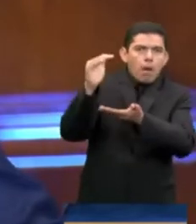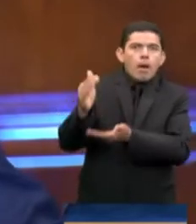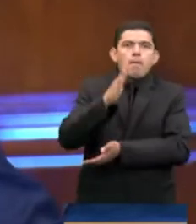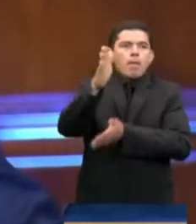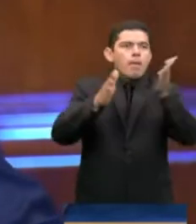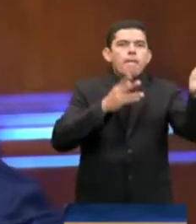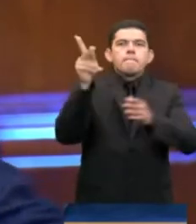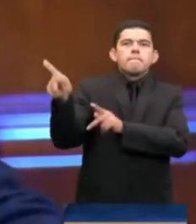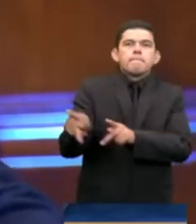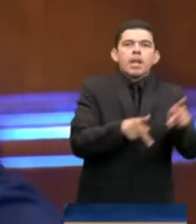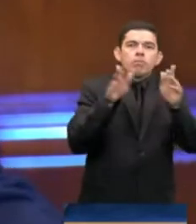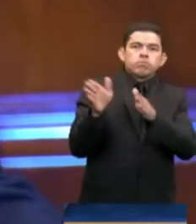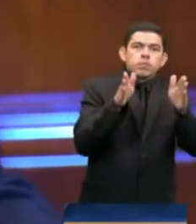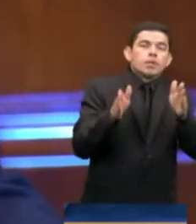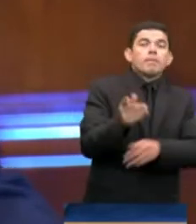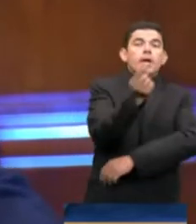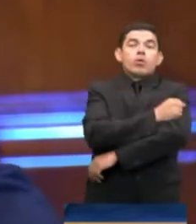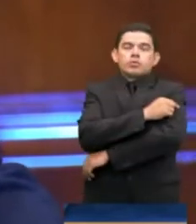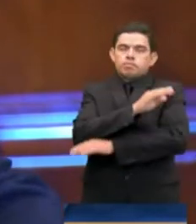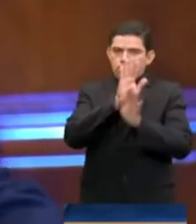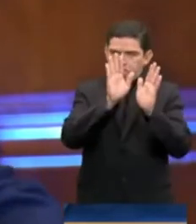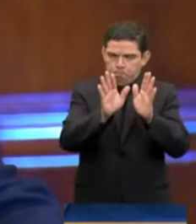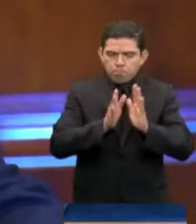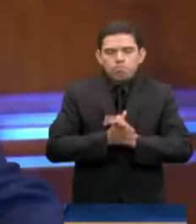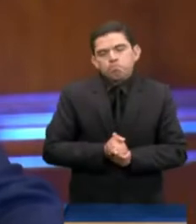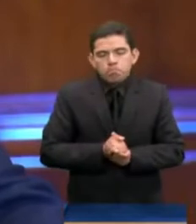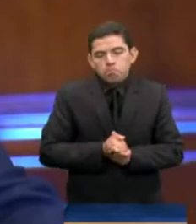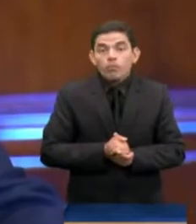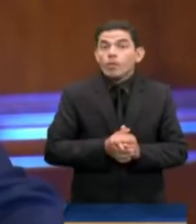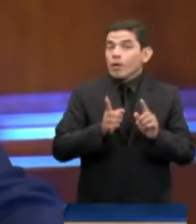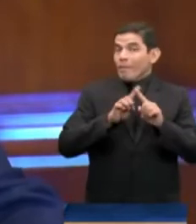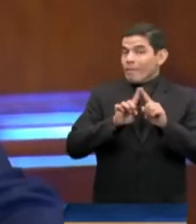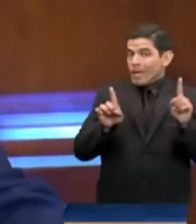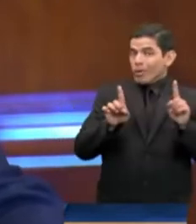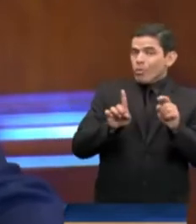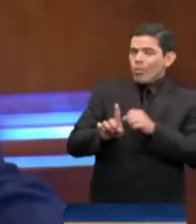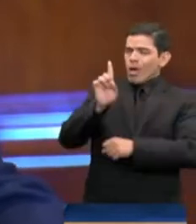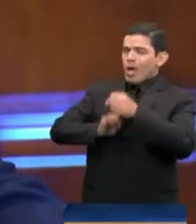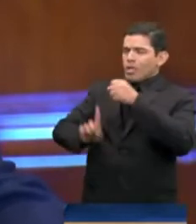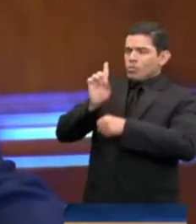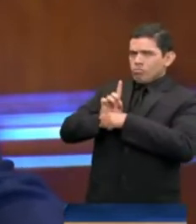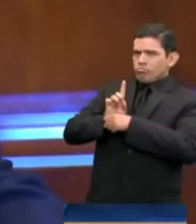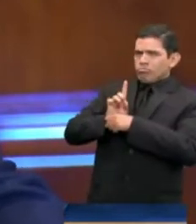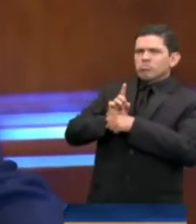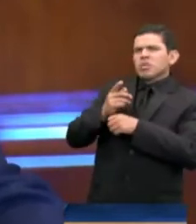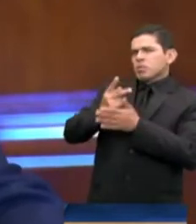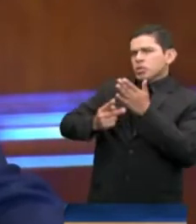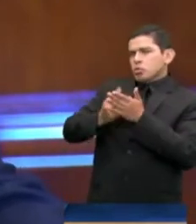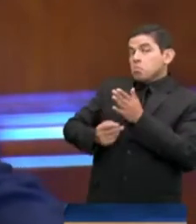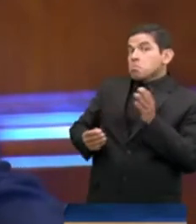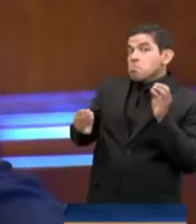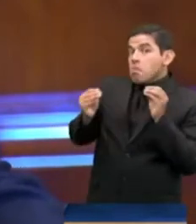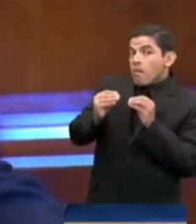plan de vacunación. Sin embargo, la historia del año pasado incluye